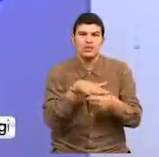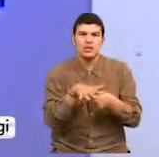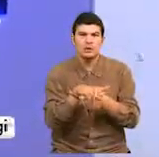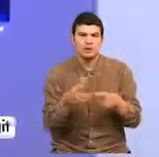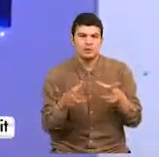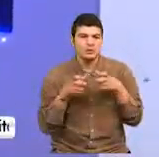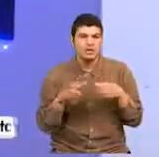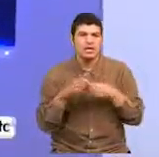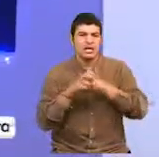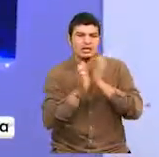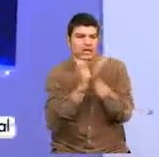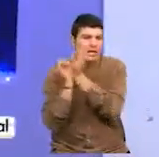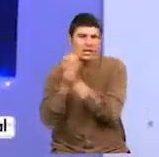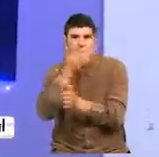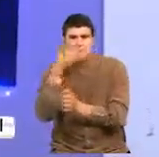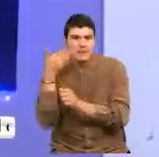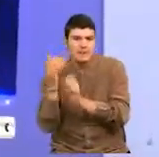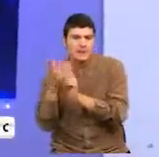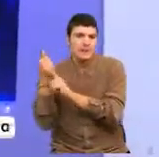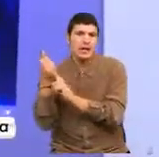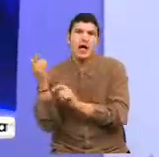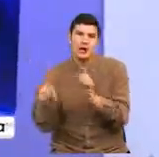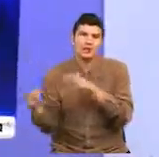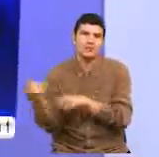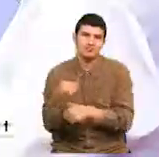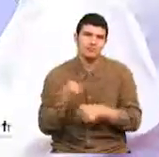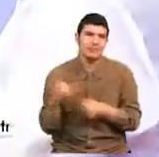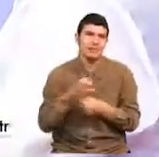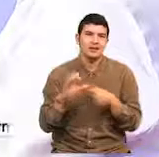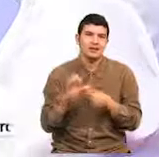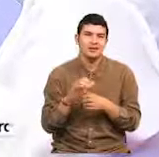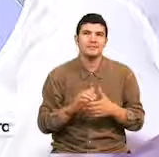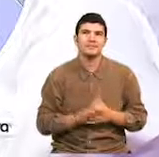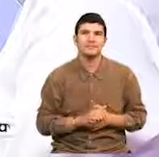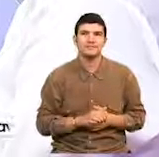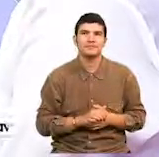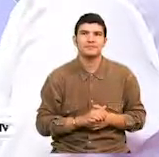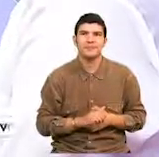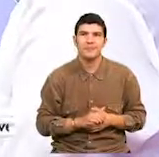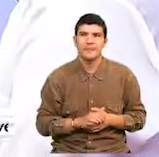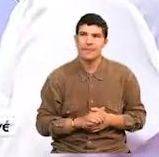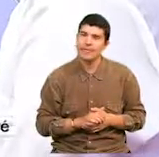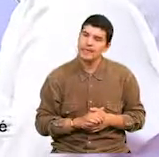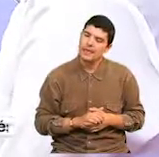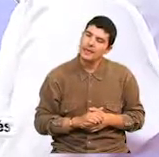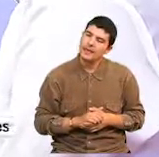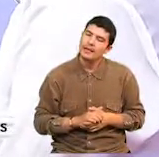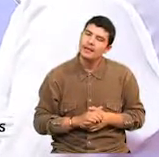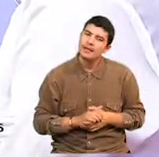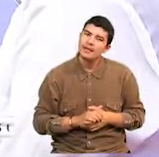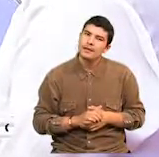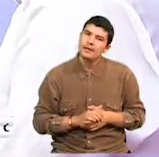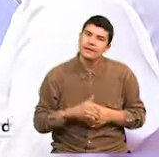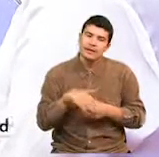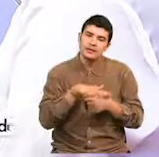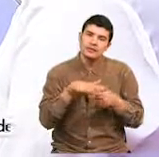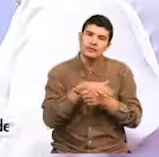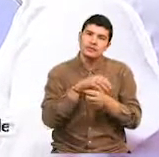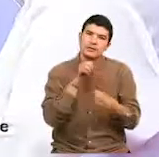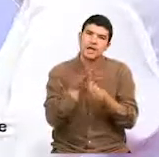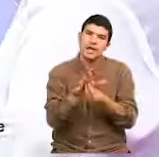extorsión, de secuestro que se puedan llegar a presentar. La situación cuando se habla de orden público en